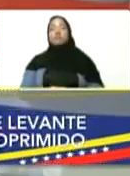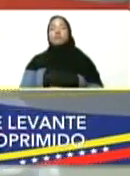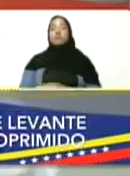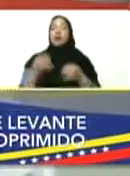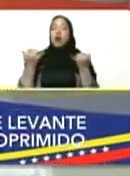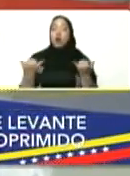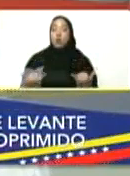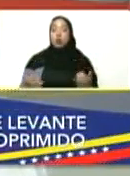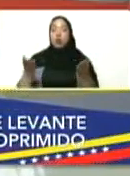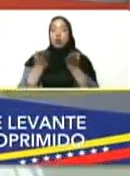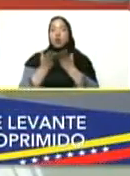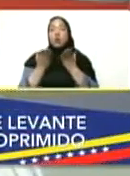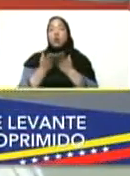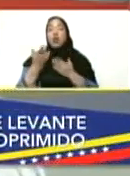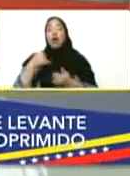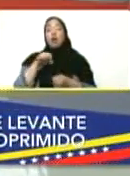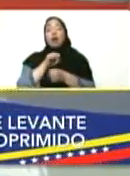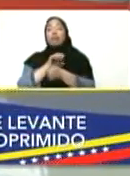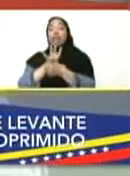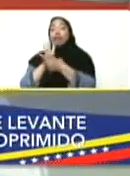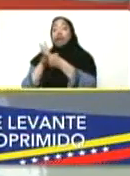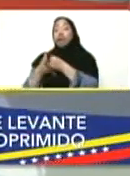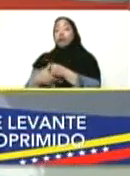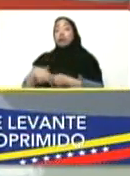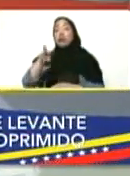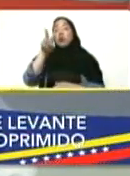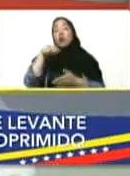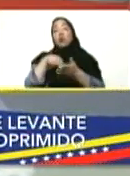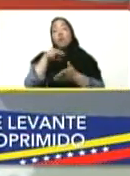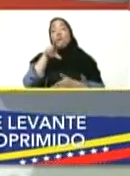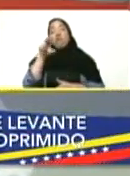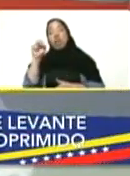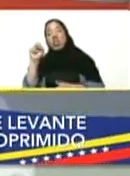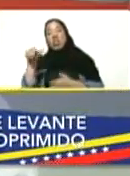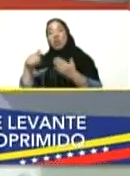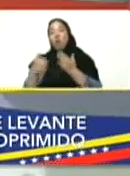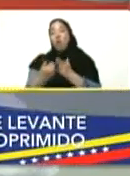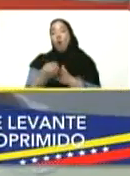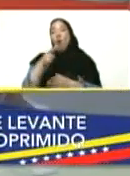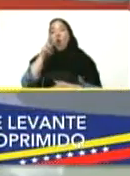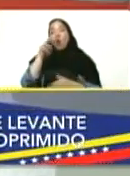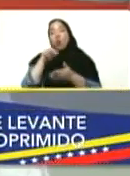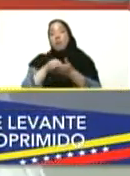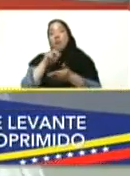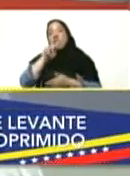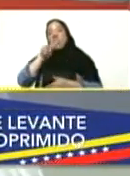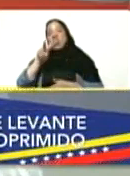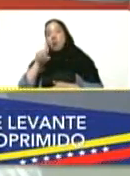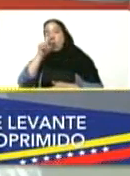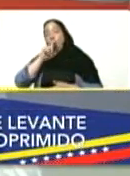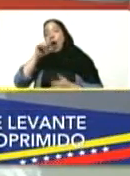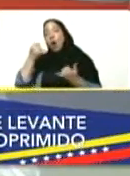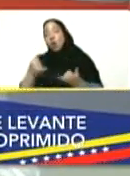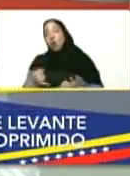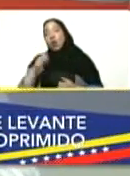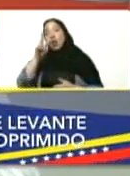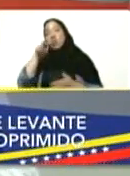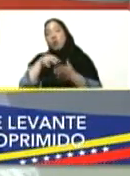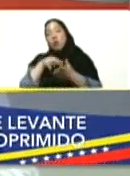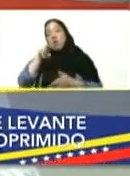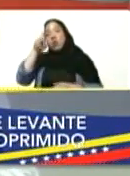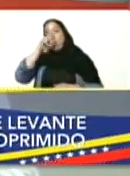ahora en la época de coronavirus, 2020, 2021 y ahora 2022, que